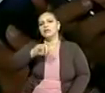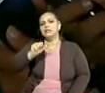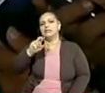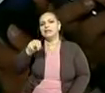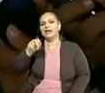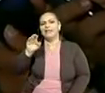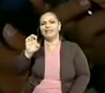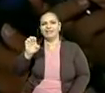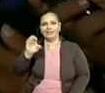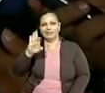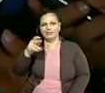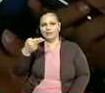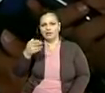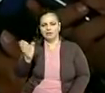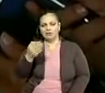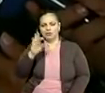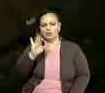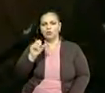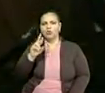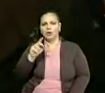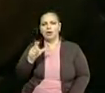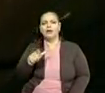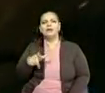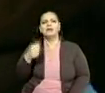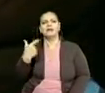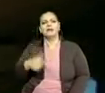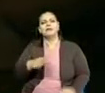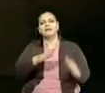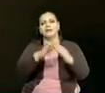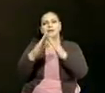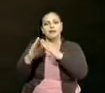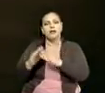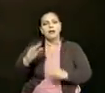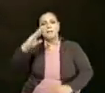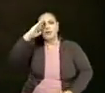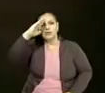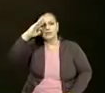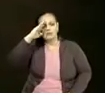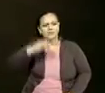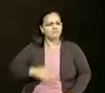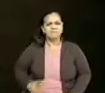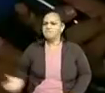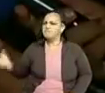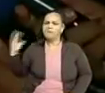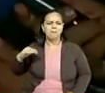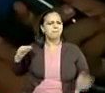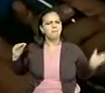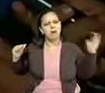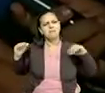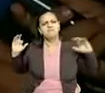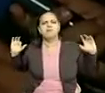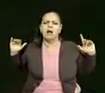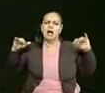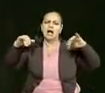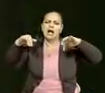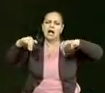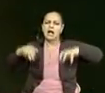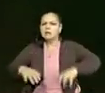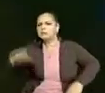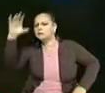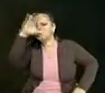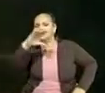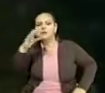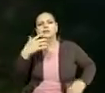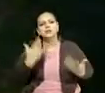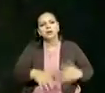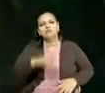Son aproximadamente de 7 a 8 estructuras delincuenciales que se han identificado que estarían operando dentro de la zona 8 específicamente.